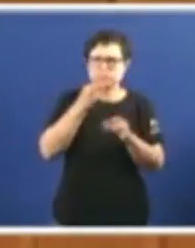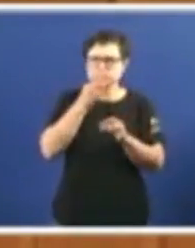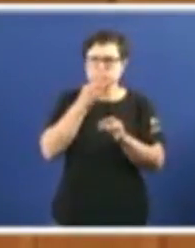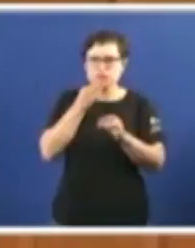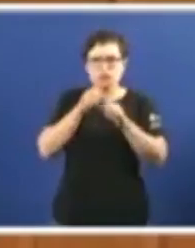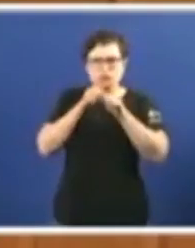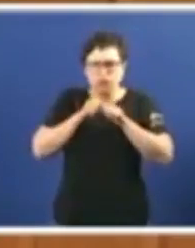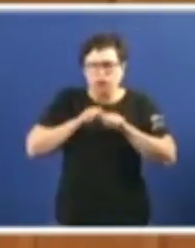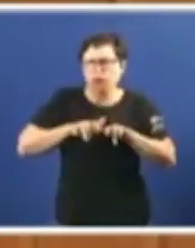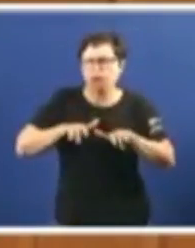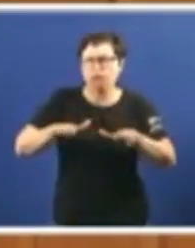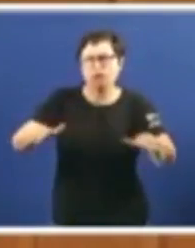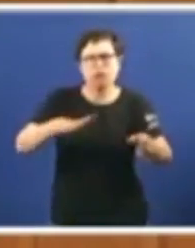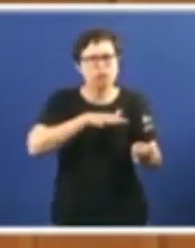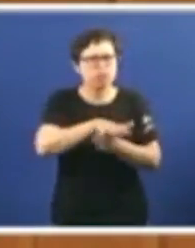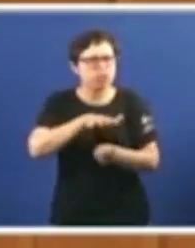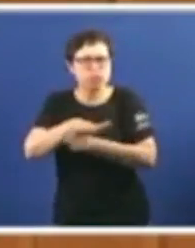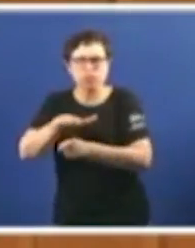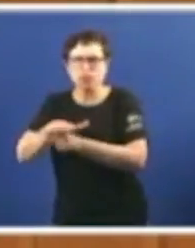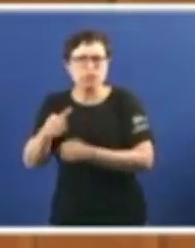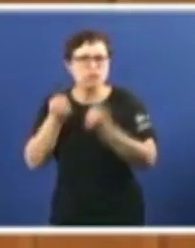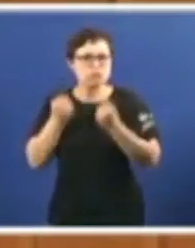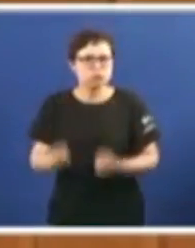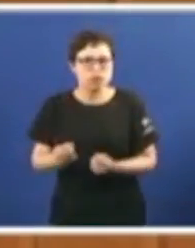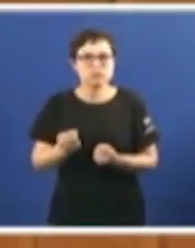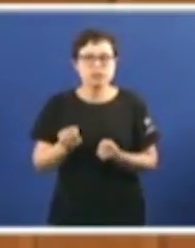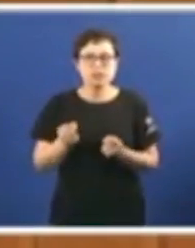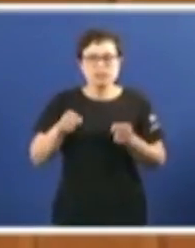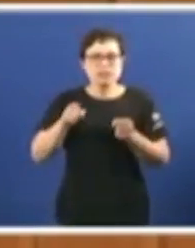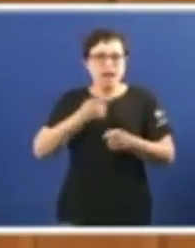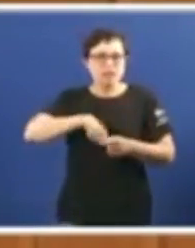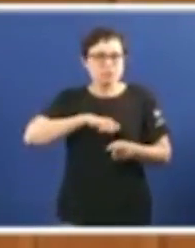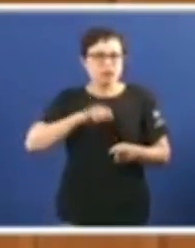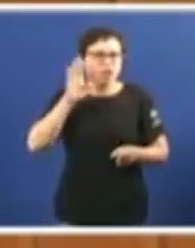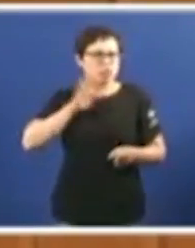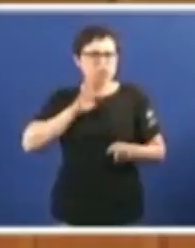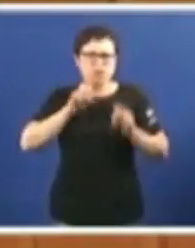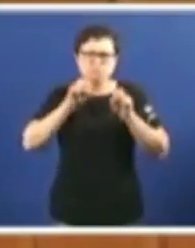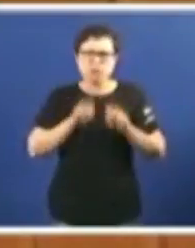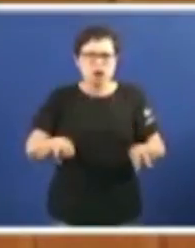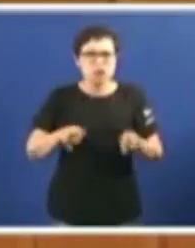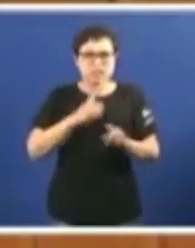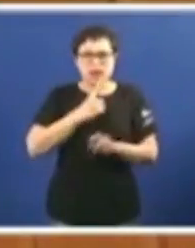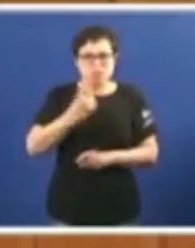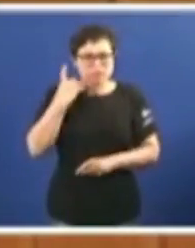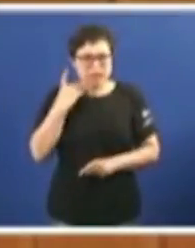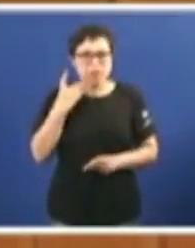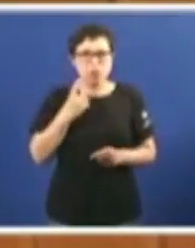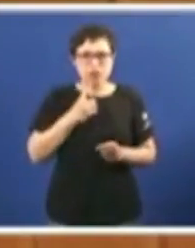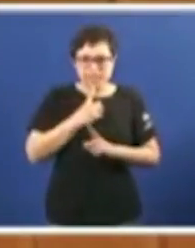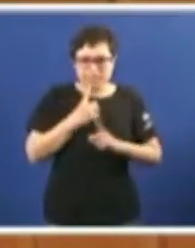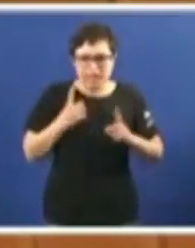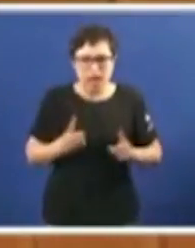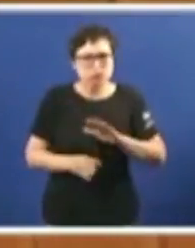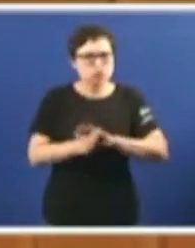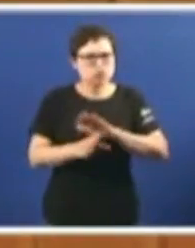súa podredume. No caso do noso Estado foi moito peor pola corrupción, unha corrupción que nos acompañou todo o ano pasado, segue acompañándonos